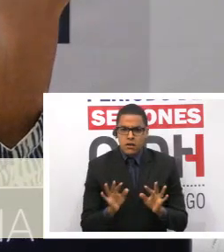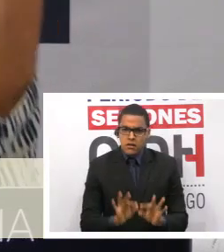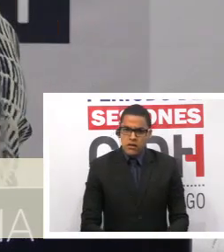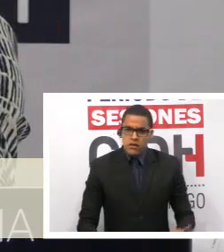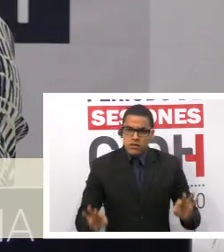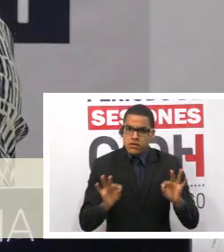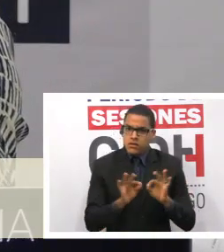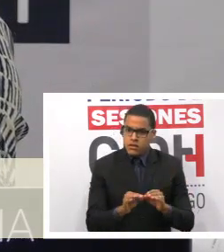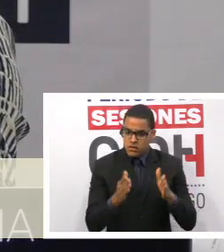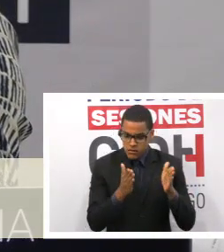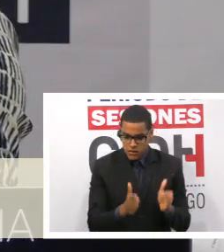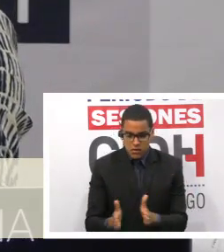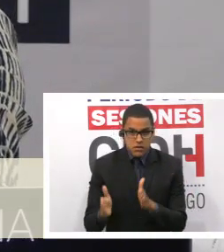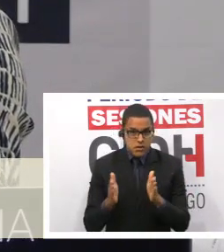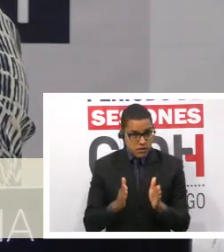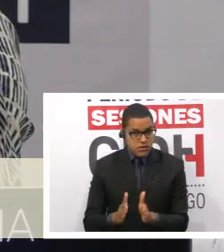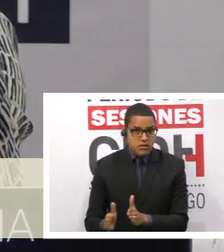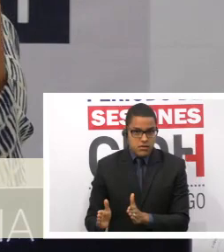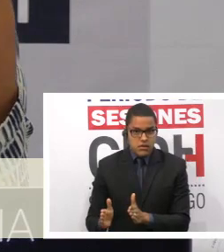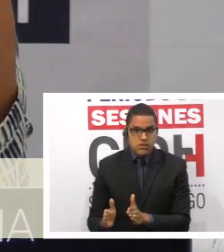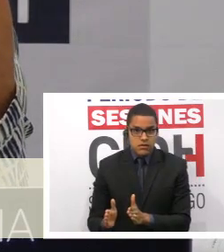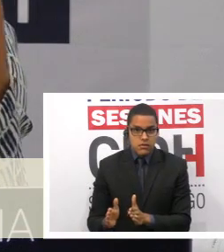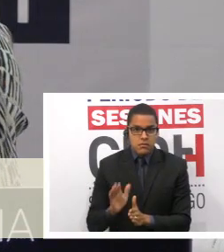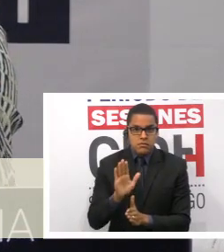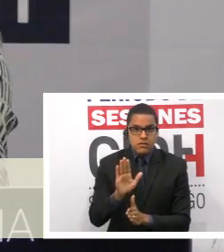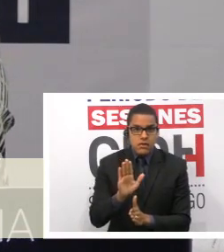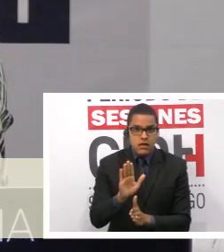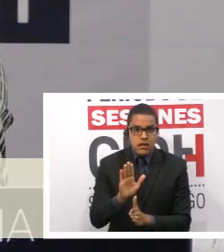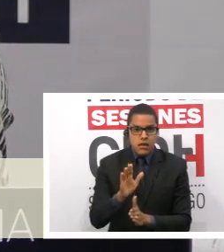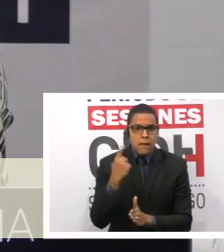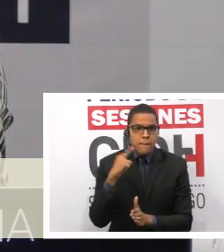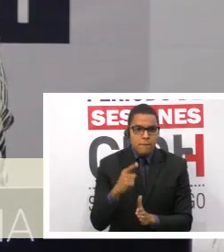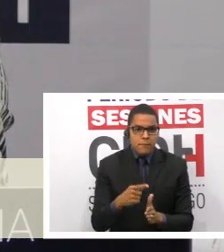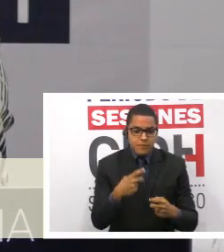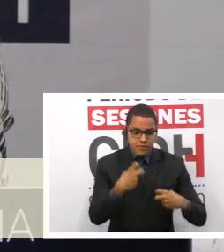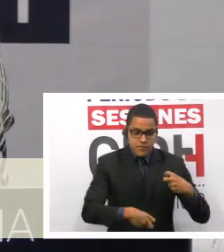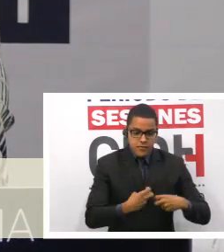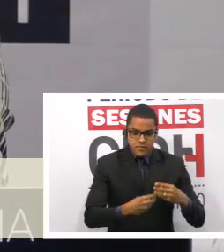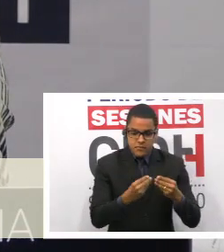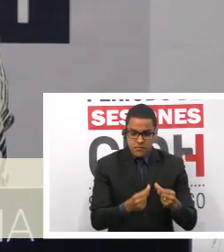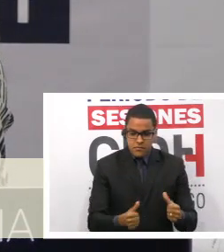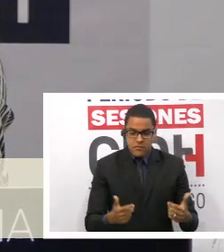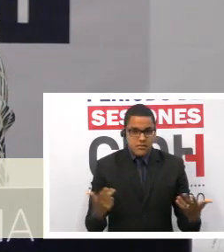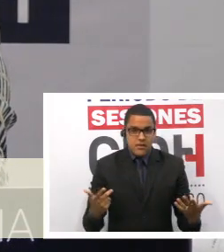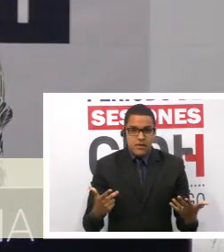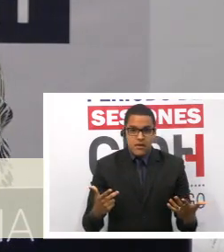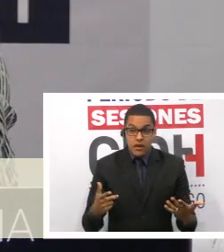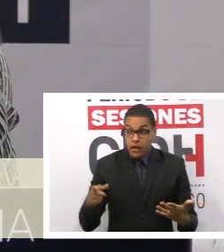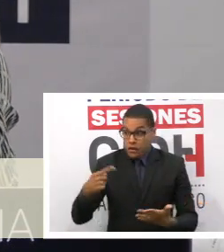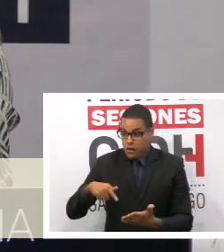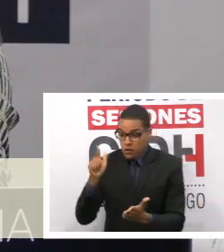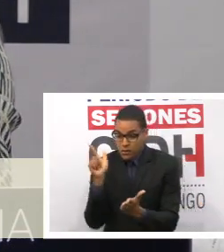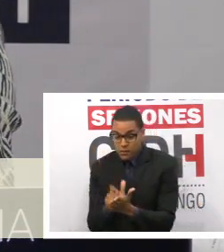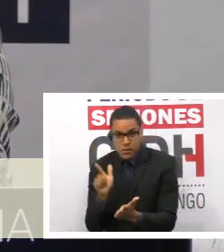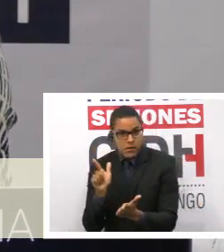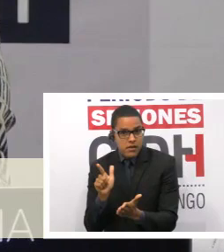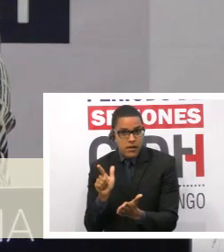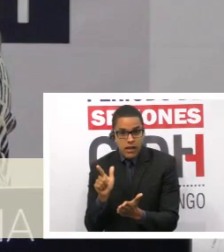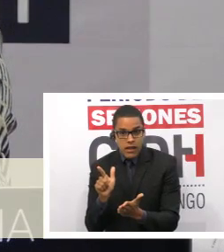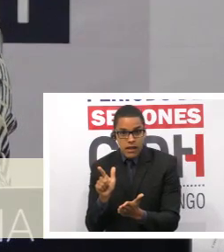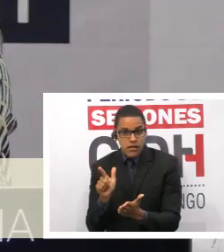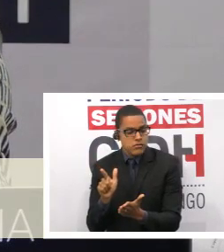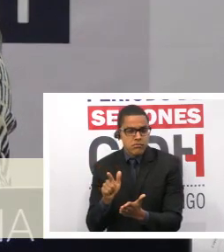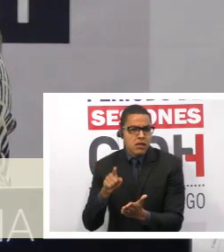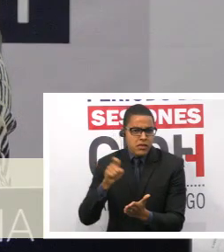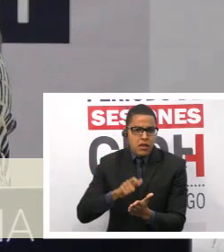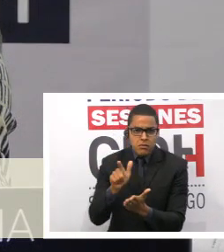pero también fuente de violación de derechos entonces me parece a mis saludos sinceros no